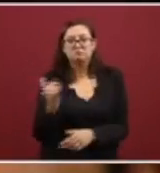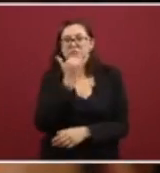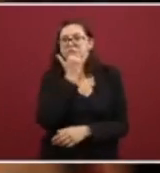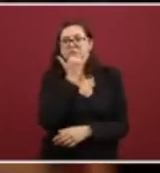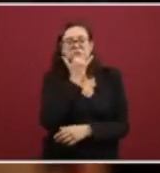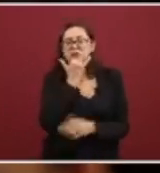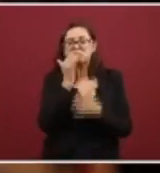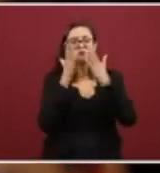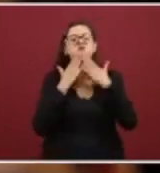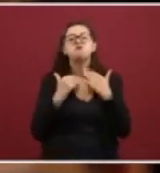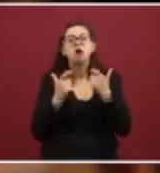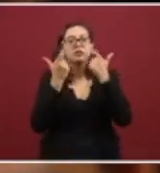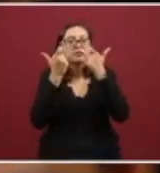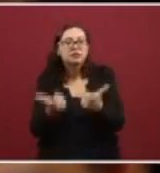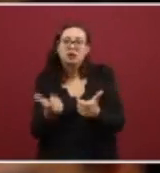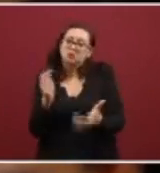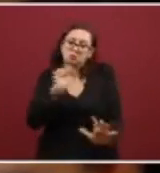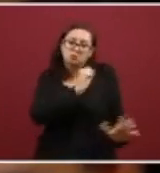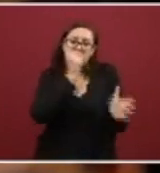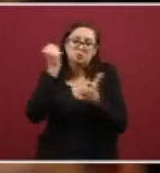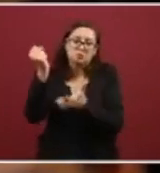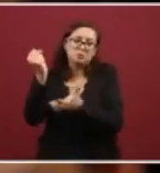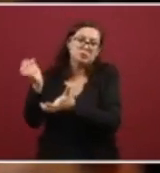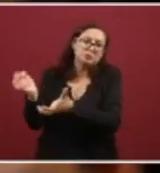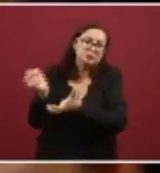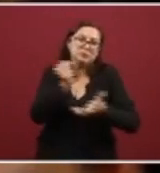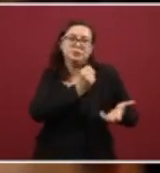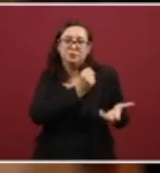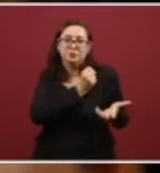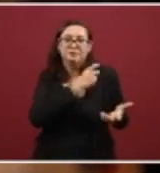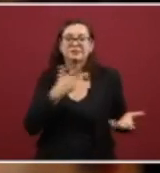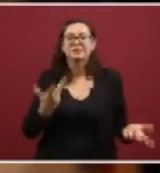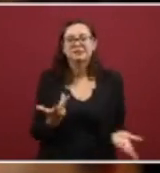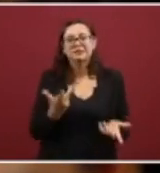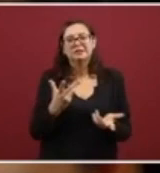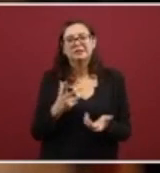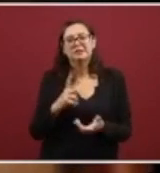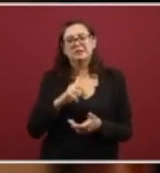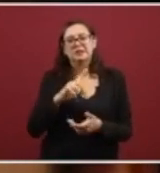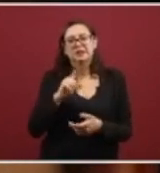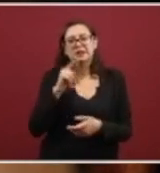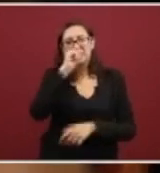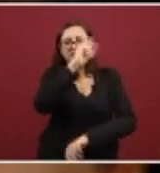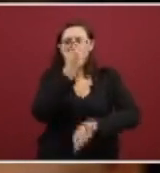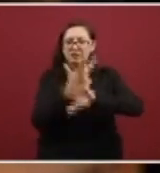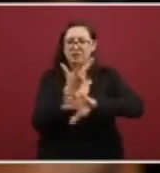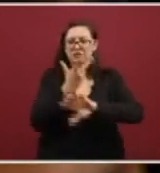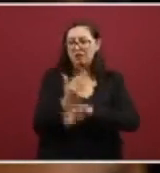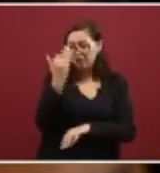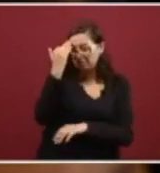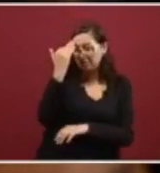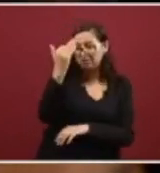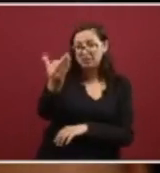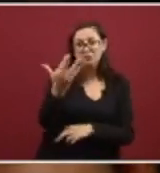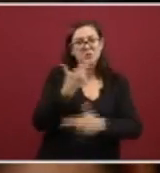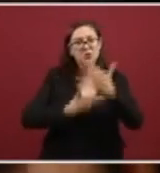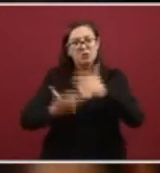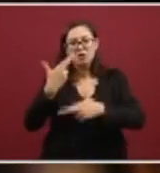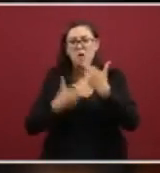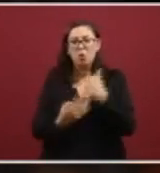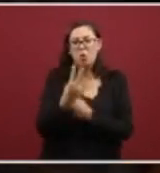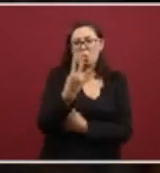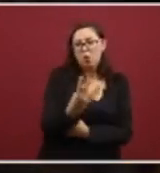del recorte presupuestal y tercero, que se está tardando más la Unión Americana en poder devolverlo, se tardan